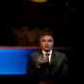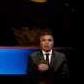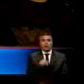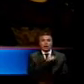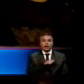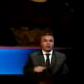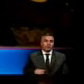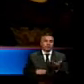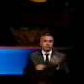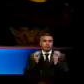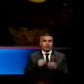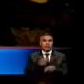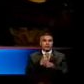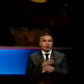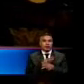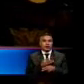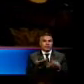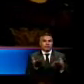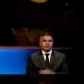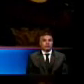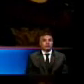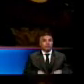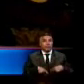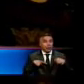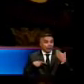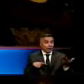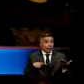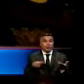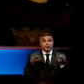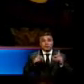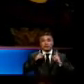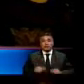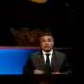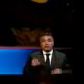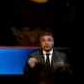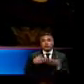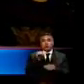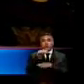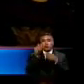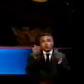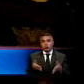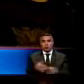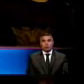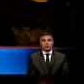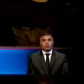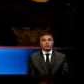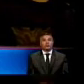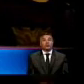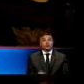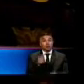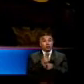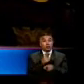que puedan poner en peligro la vida, la salud de los ecuatorianos y el